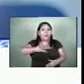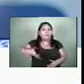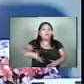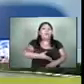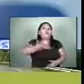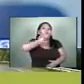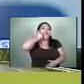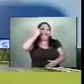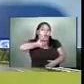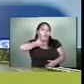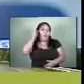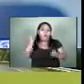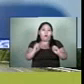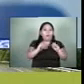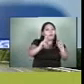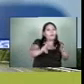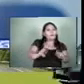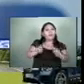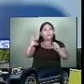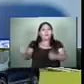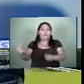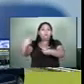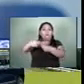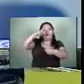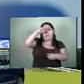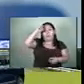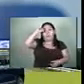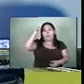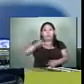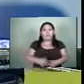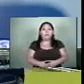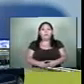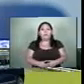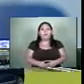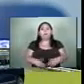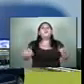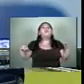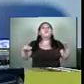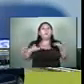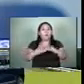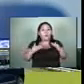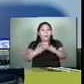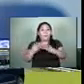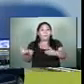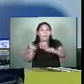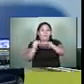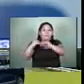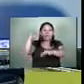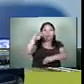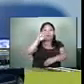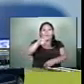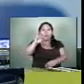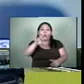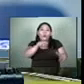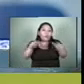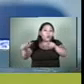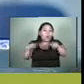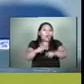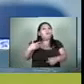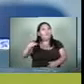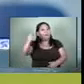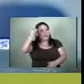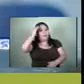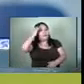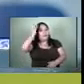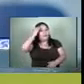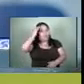juventudes tengan la oportunidad de incorporarse al mercado laboral. Así mismo con las personas mayores de 40 años que sabemos que hoy